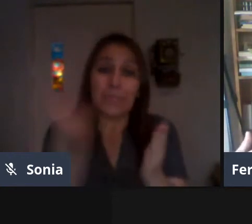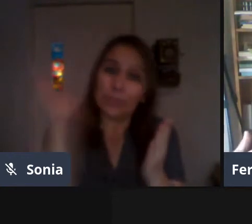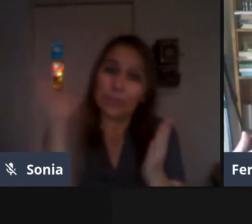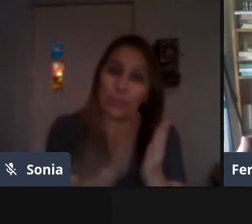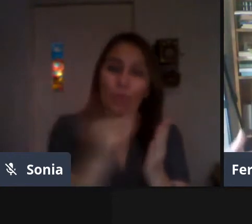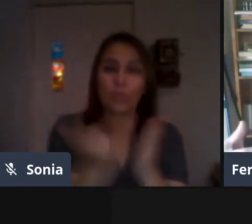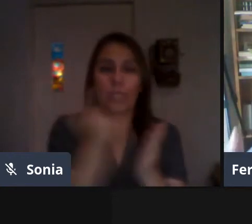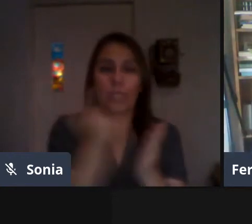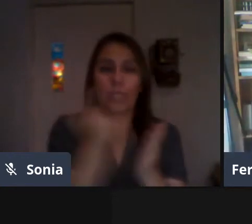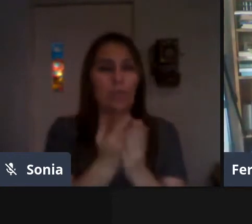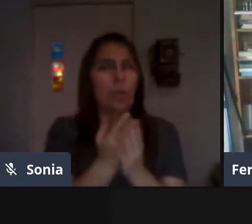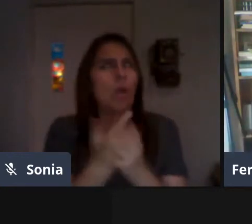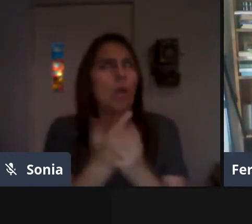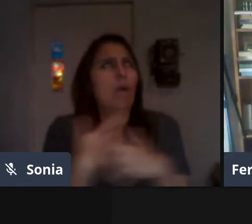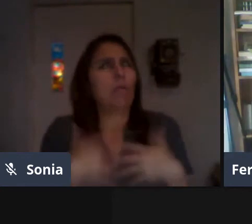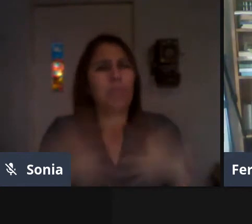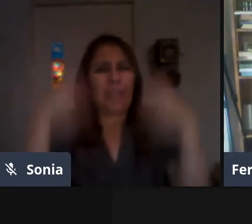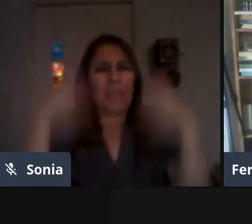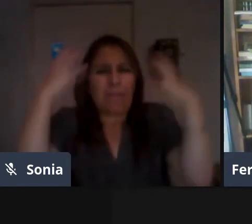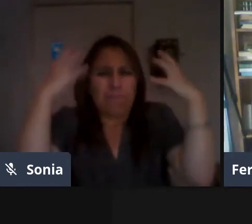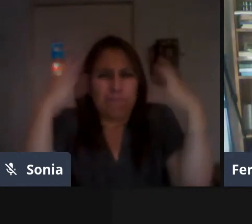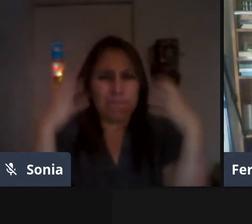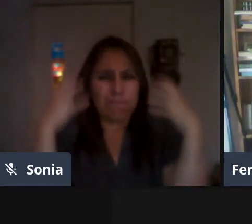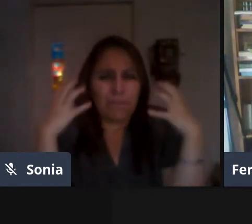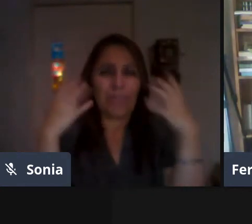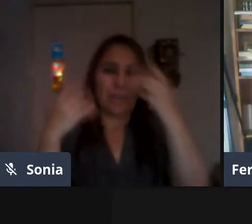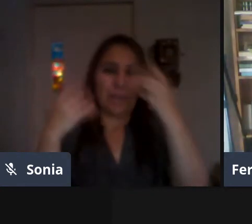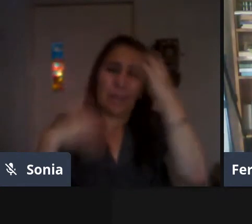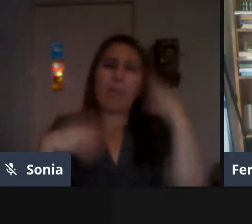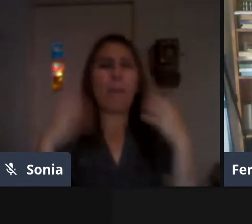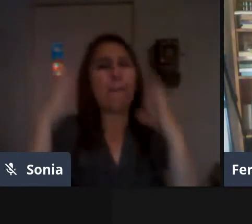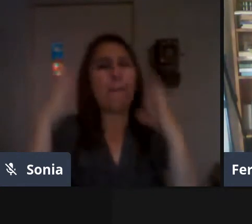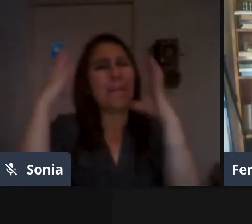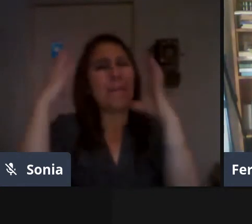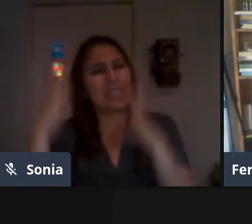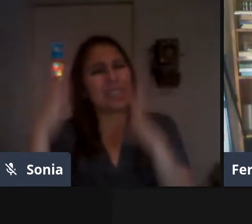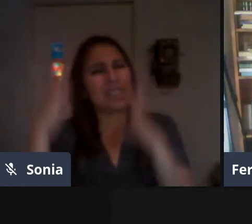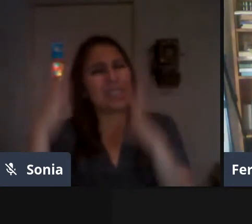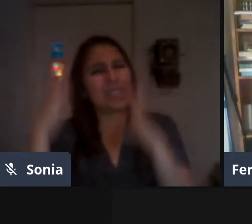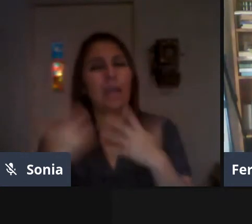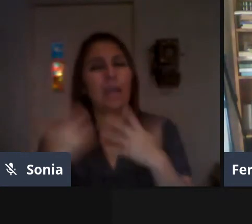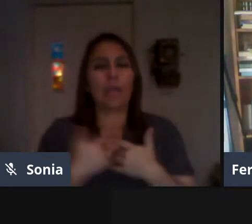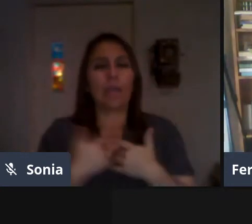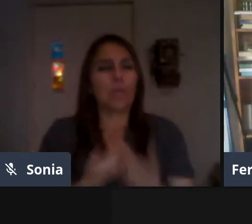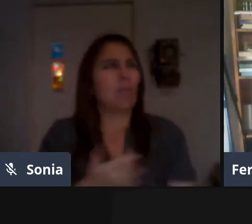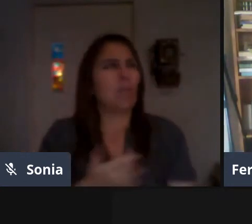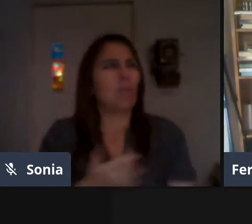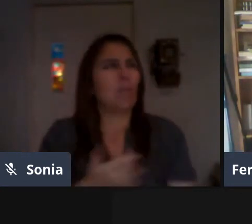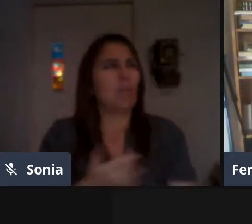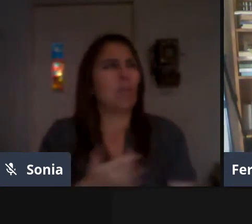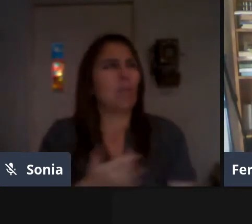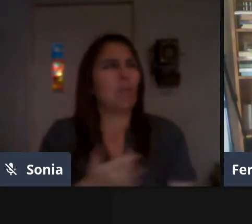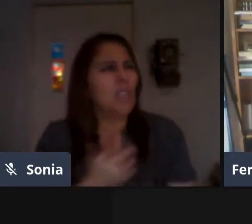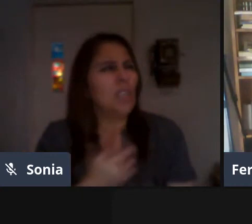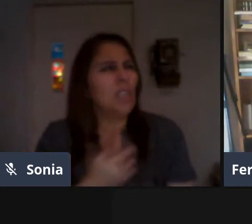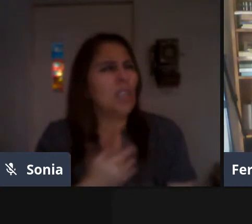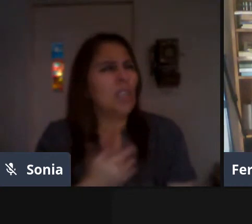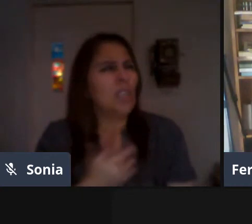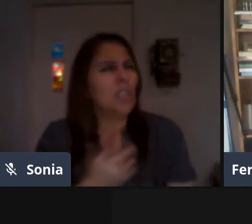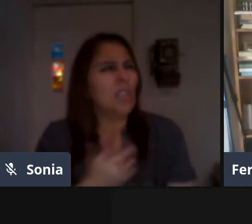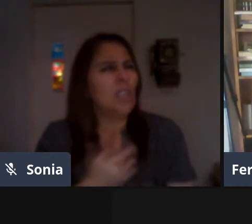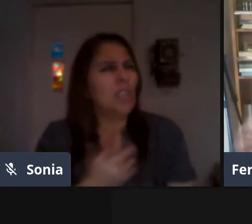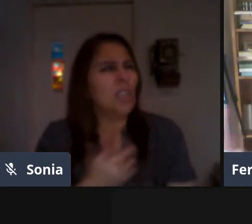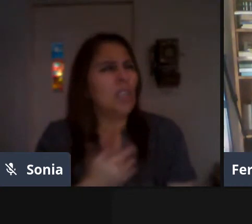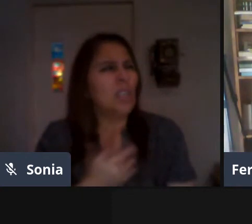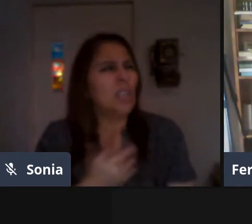en estos primeros años con una carga a mi entidad al taquicardia gente a somatizar un montón de cosas no tengo es de